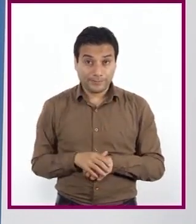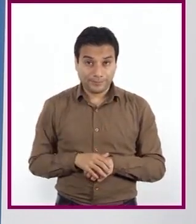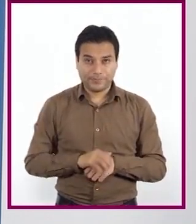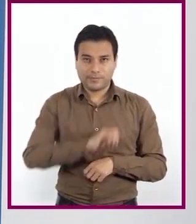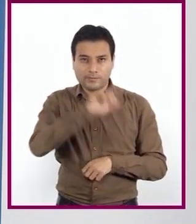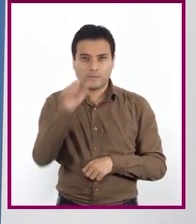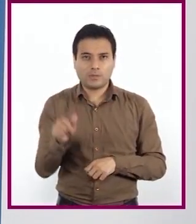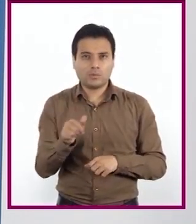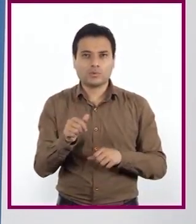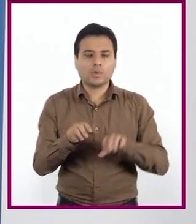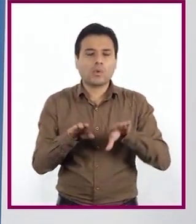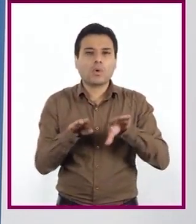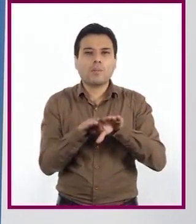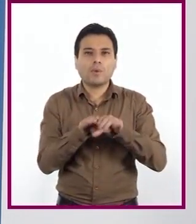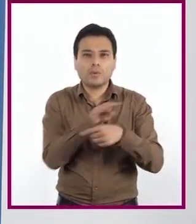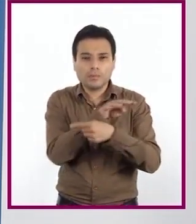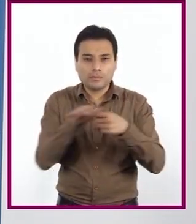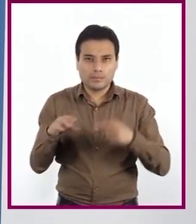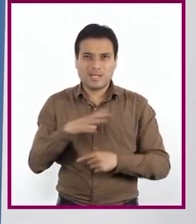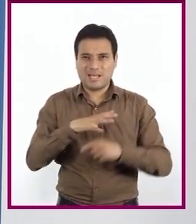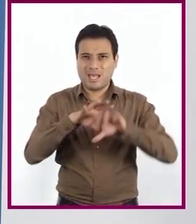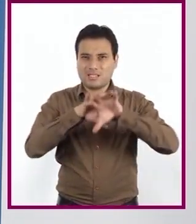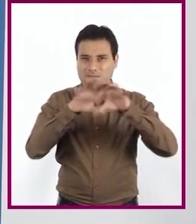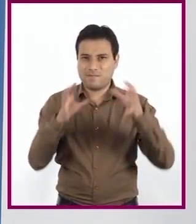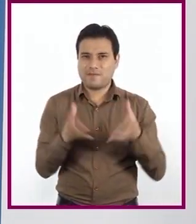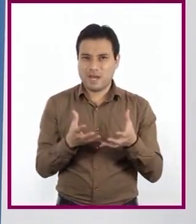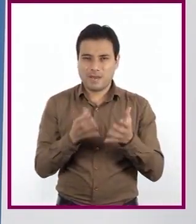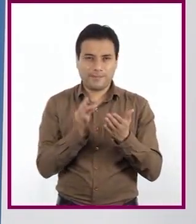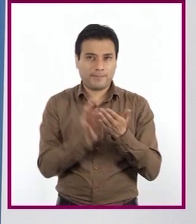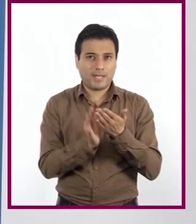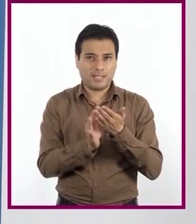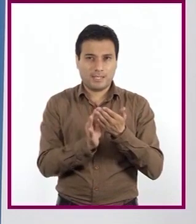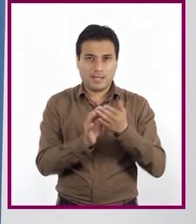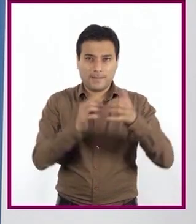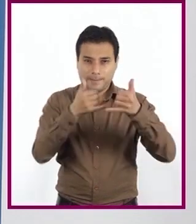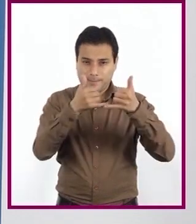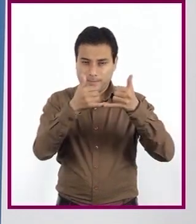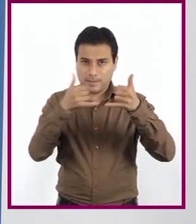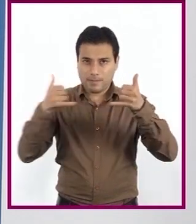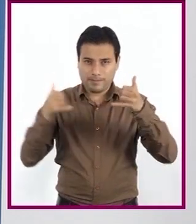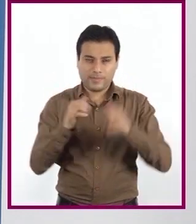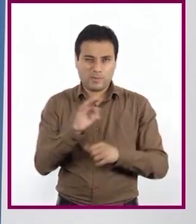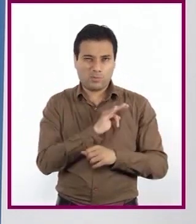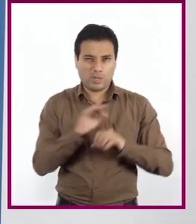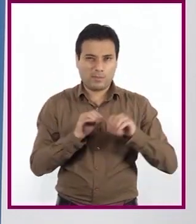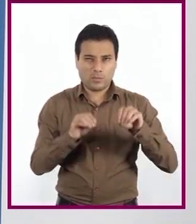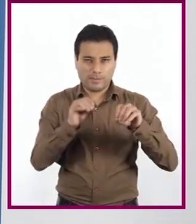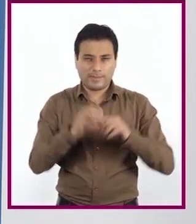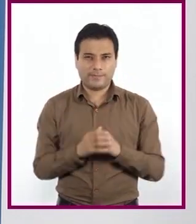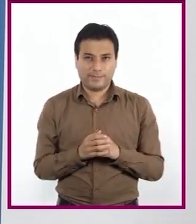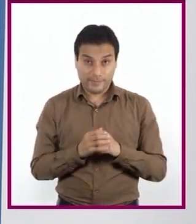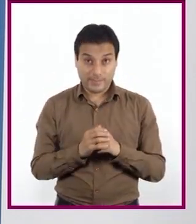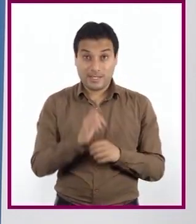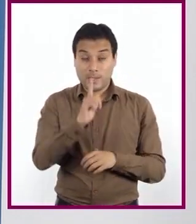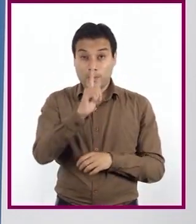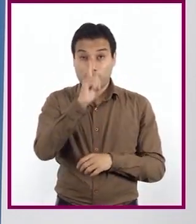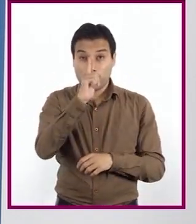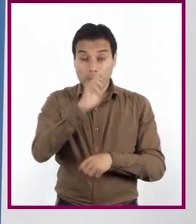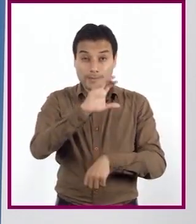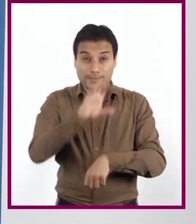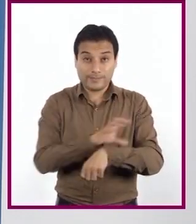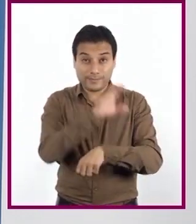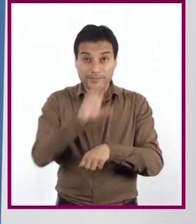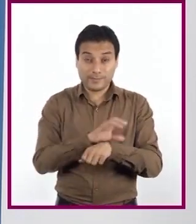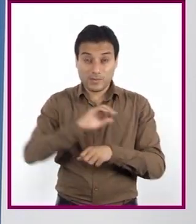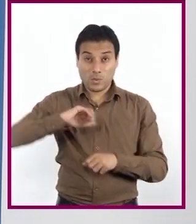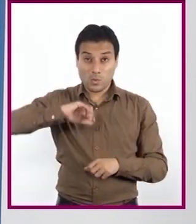de una esfera, de una varilla metálica, rígida, que es móvil. Cuando se ha almacenado suficiente carga en las botellas